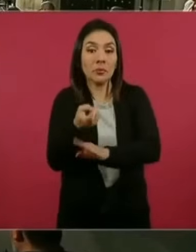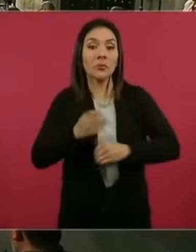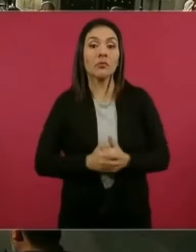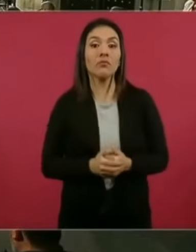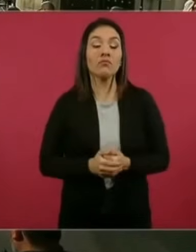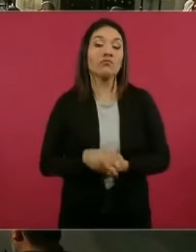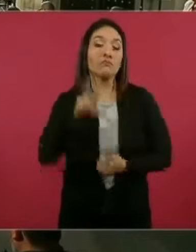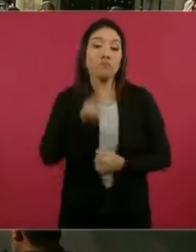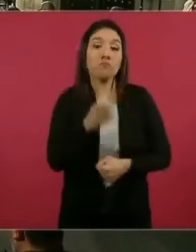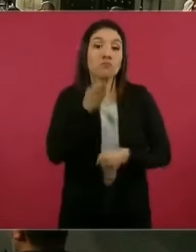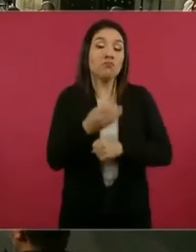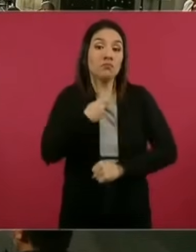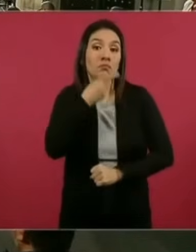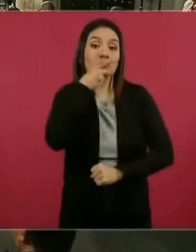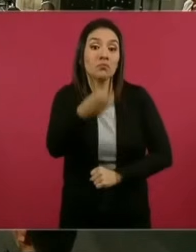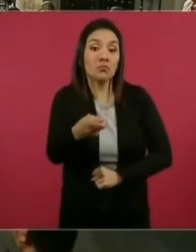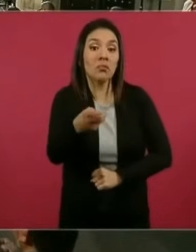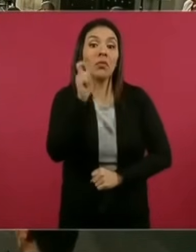que podemos señalar en